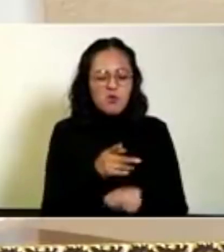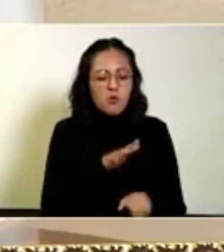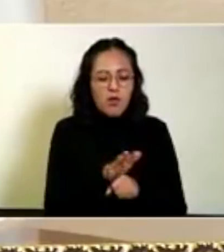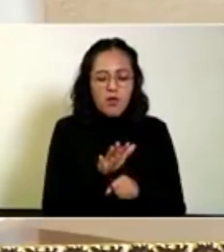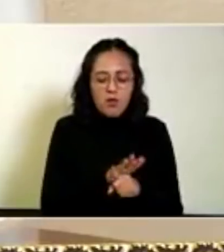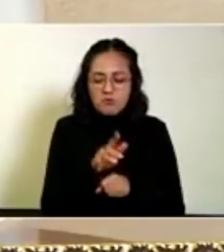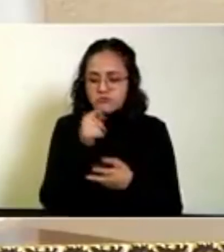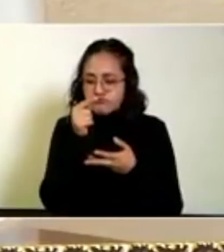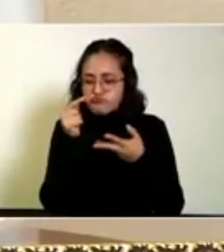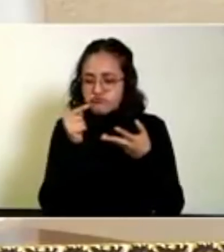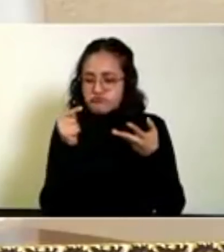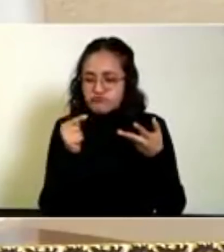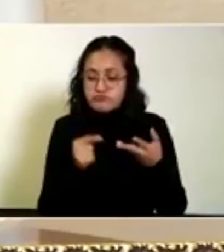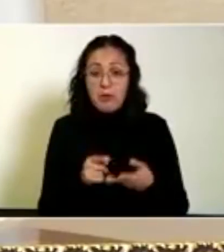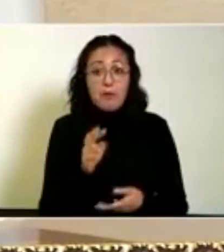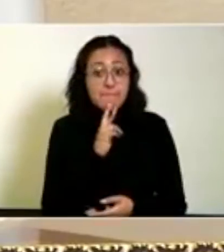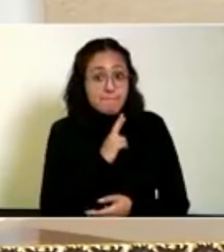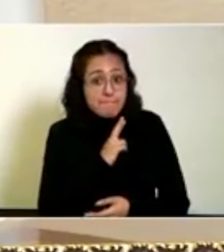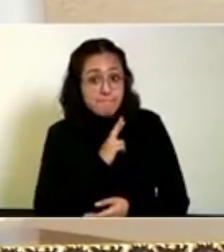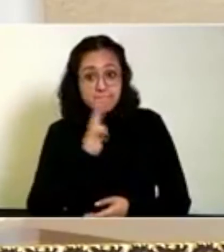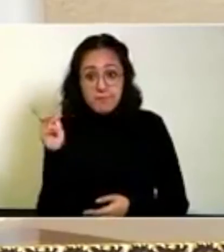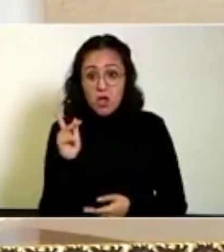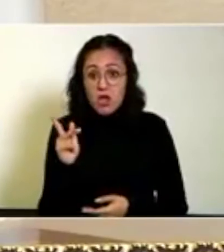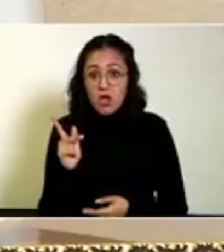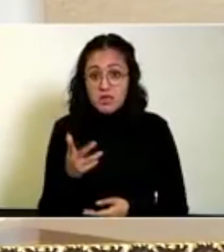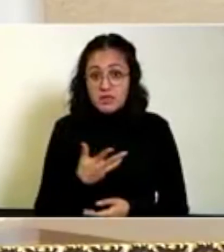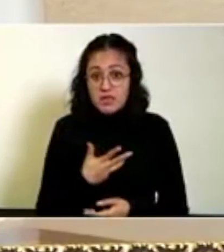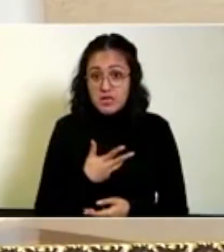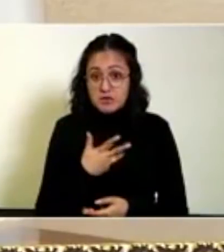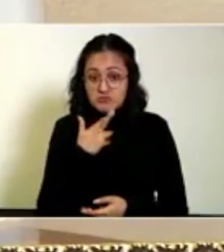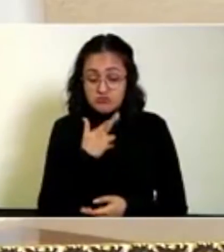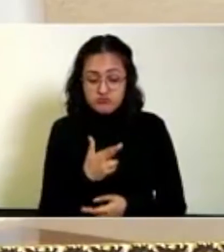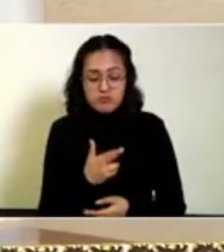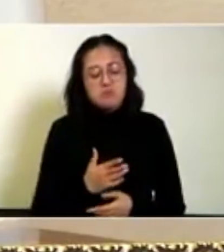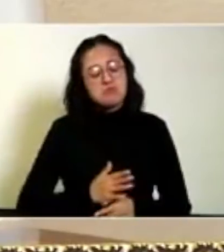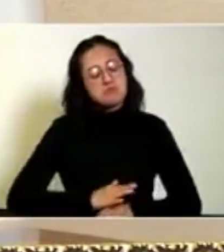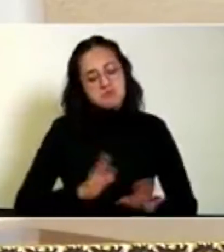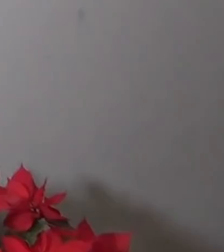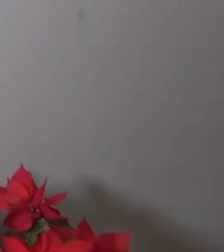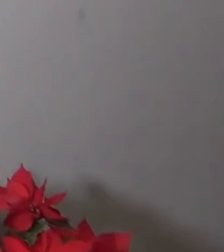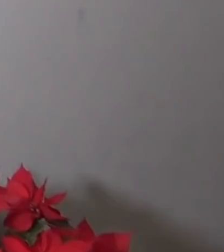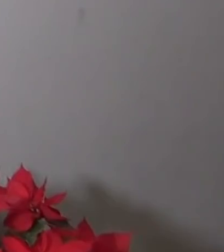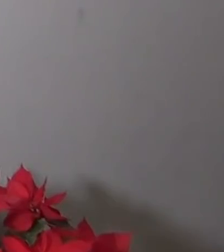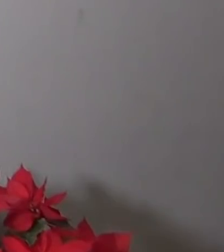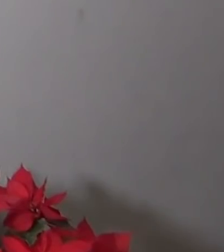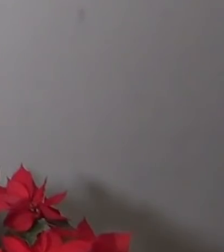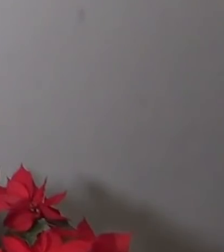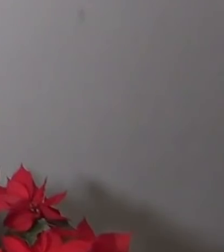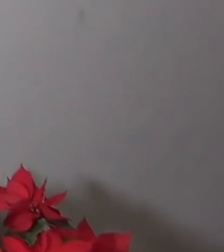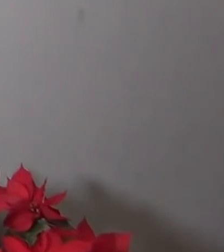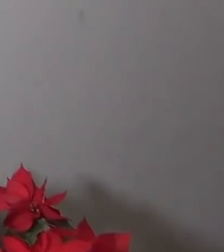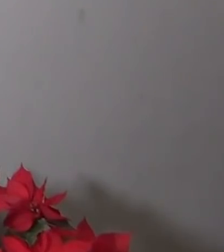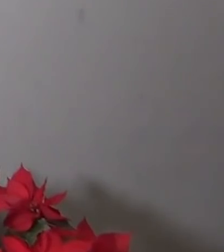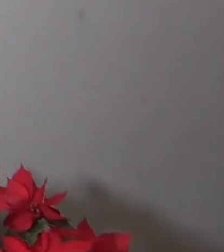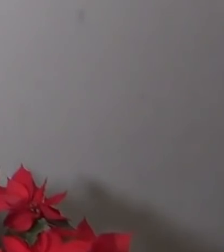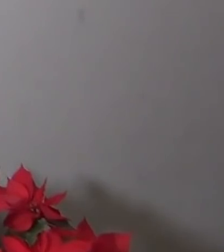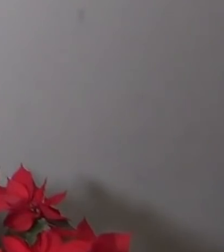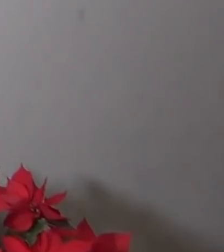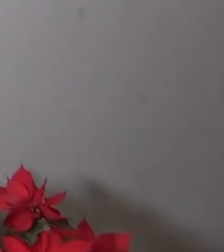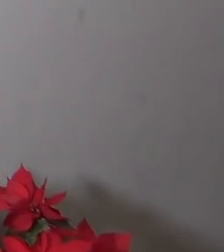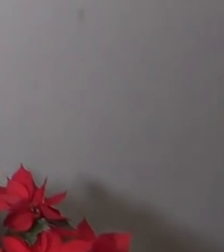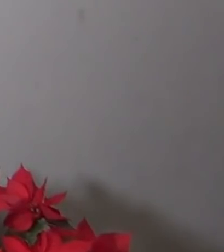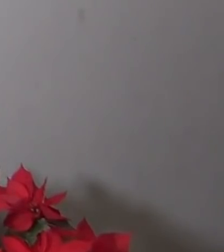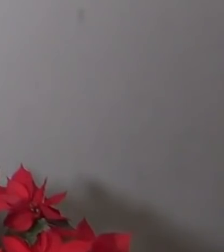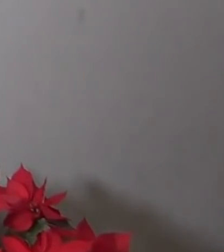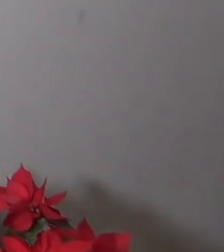y el que esté mejor mejor posicionado que sea quien compita y vamos a finalizar esta cápsula informativa con las